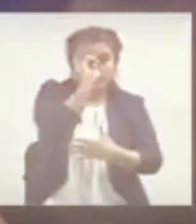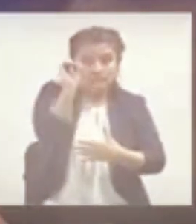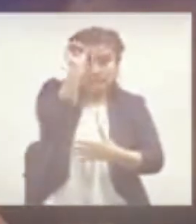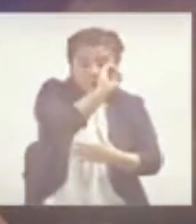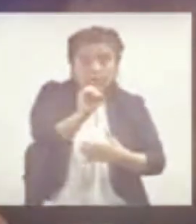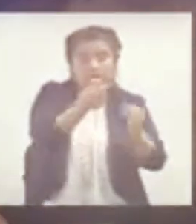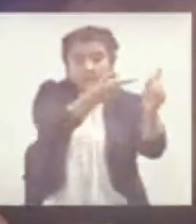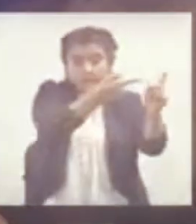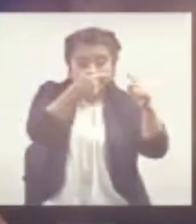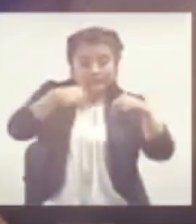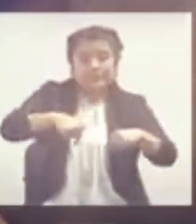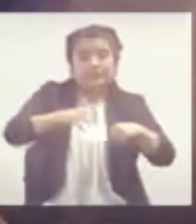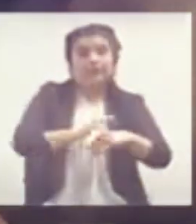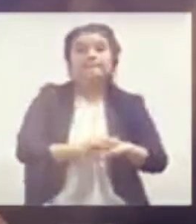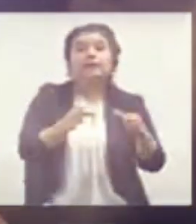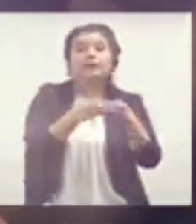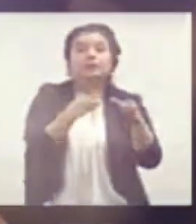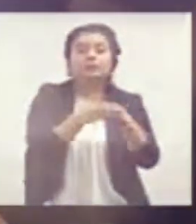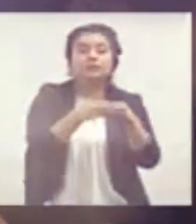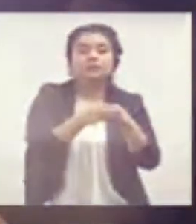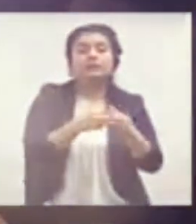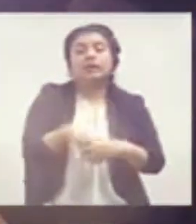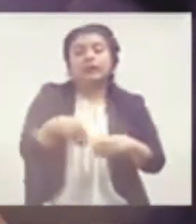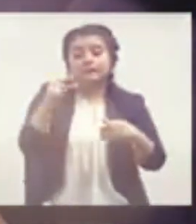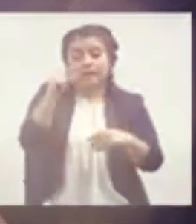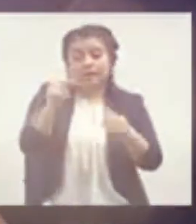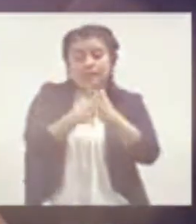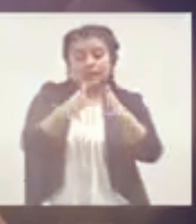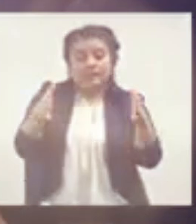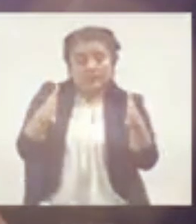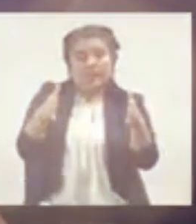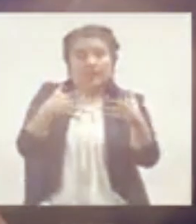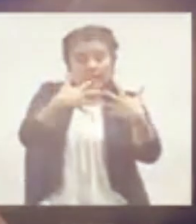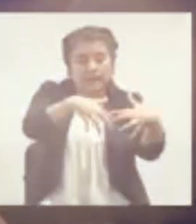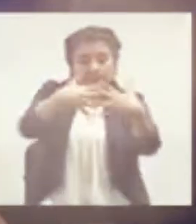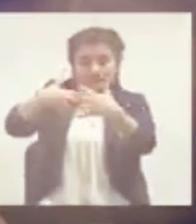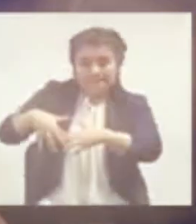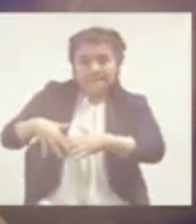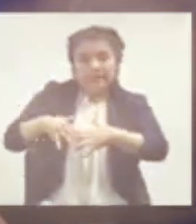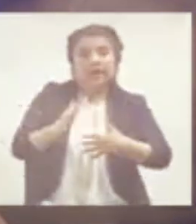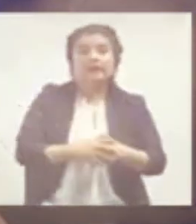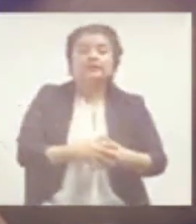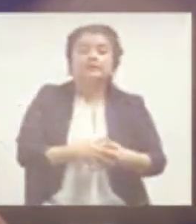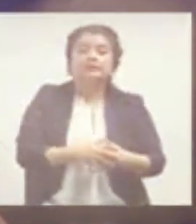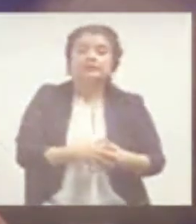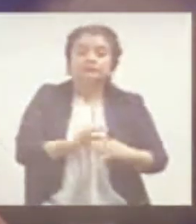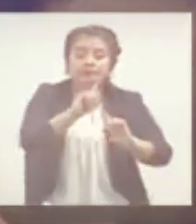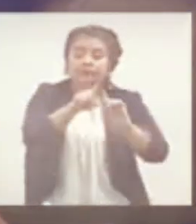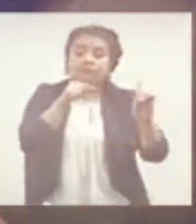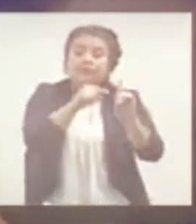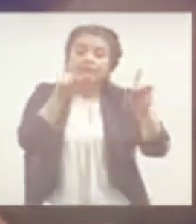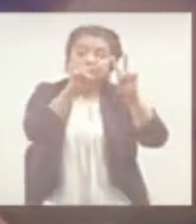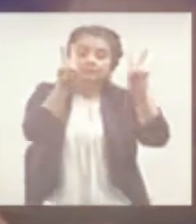ser emitida por la Comisión de Pequeña y Mediana Empresa, pero igual de por lo que corresponde a